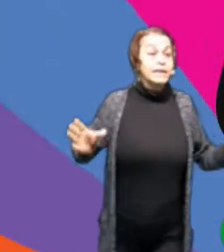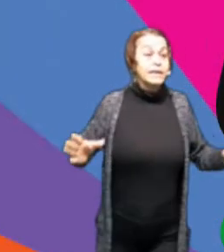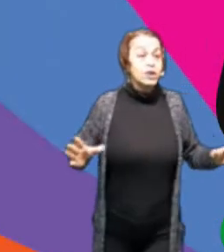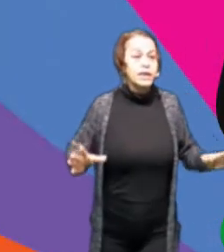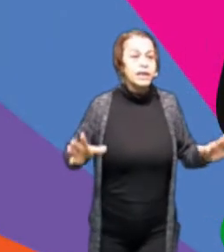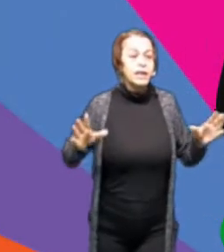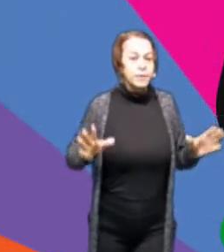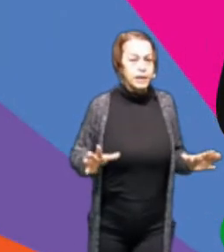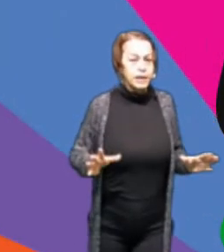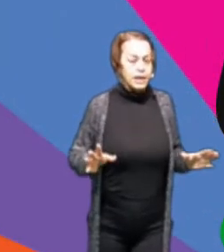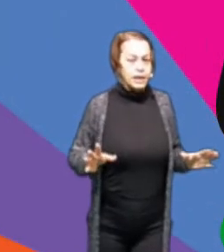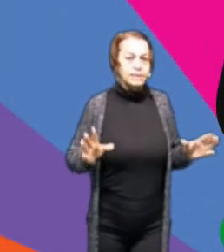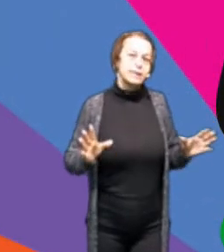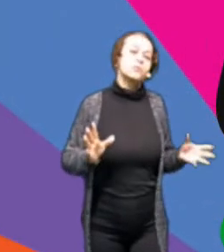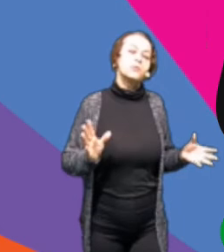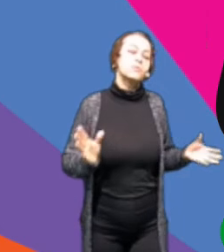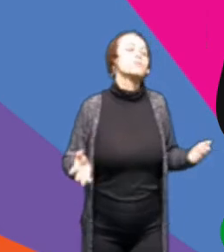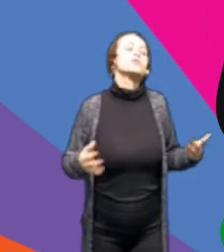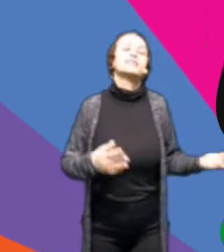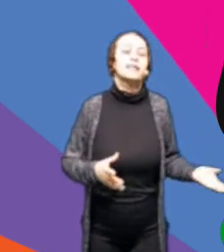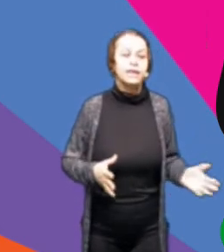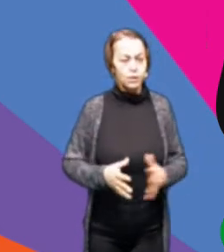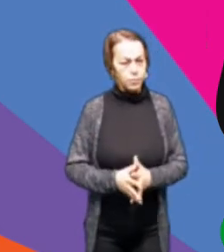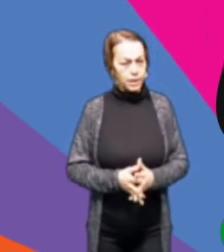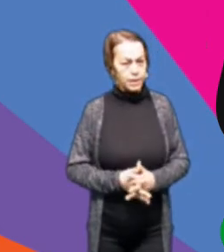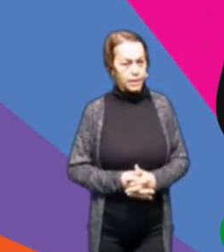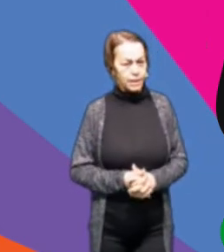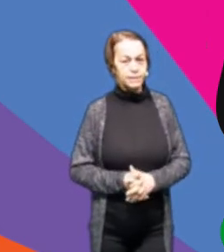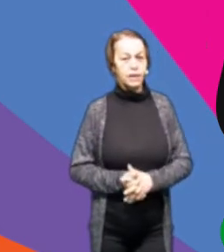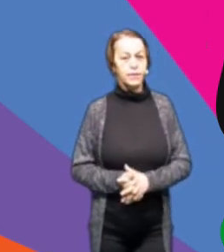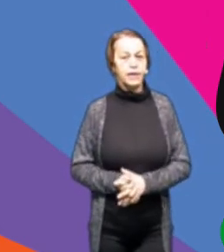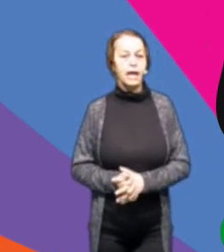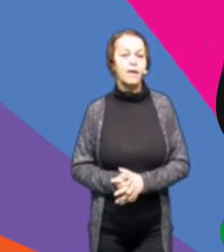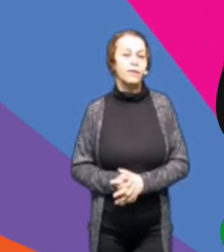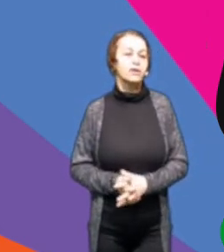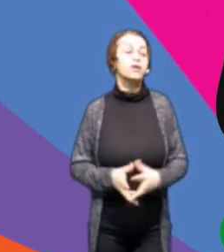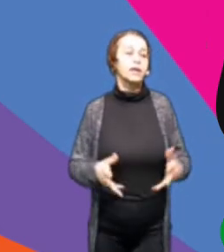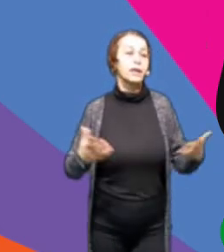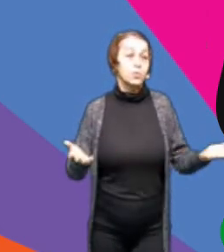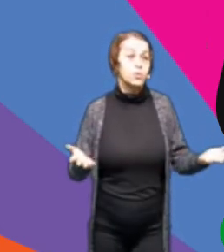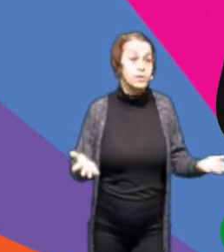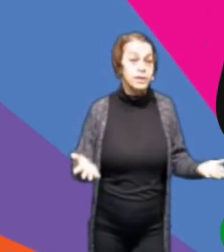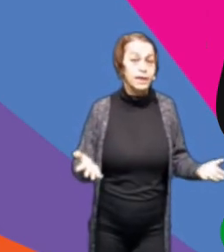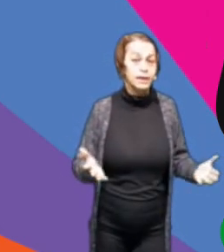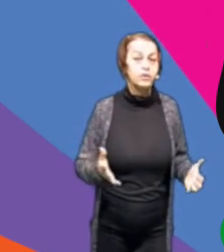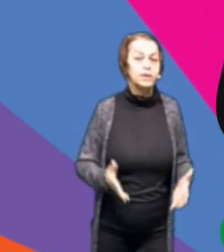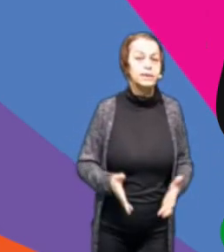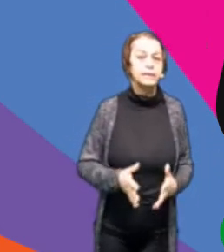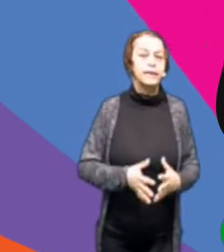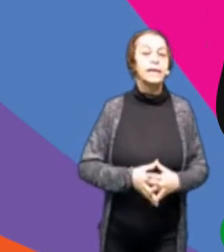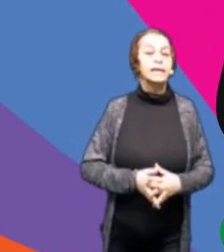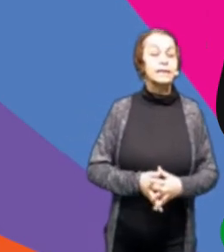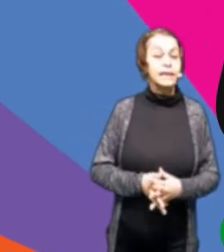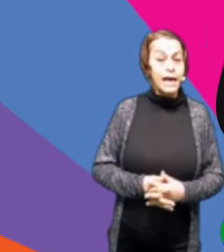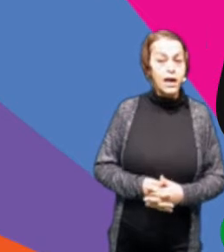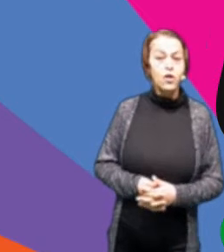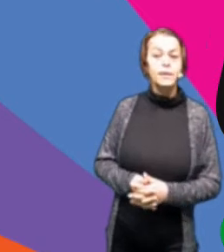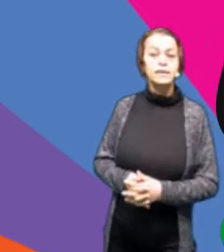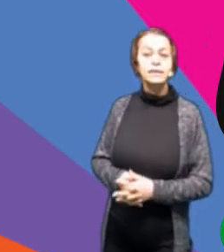y hoy es viernes, ¿y cómo podemos cerrar un viernes? A ver, hablándoles de música, claro que sí.